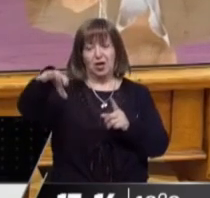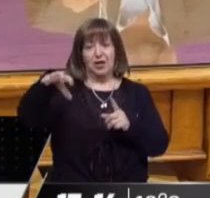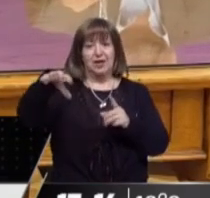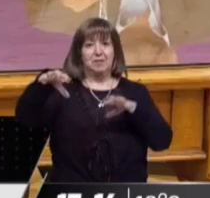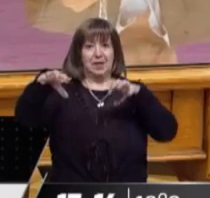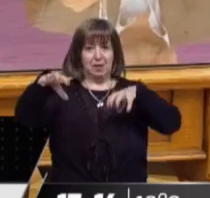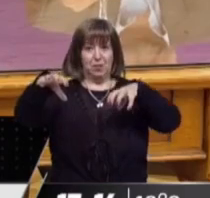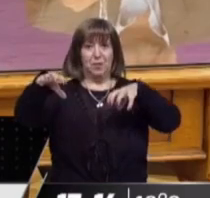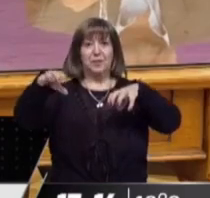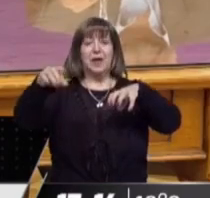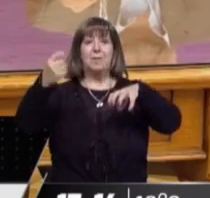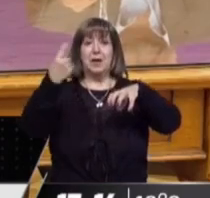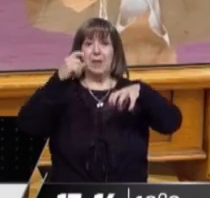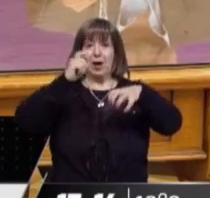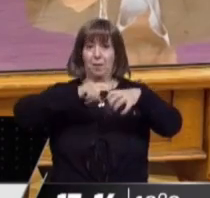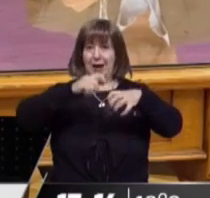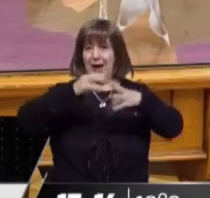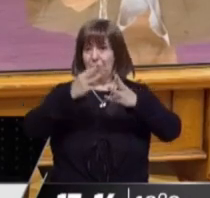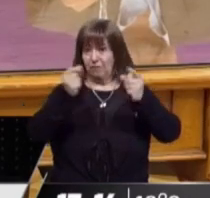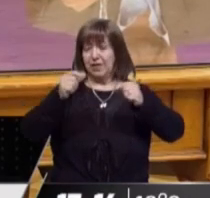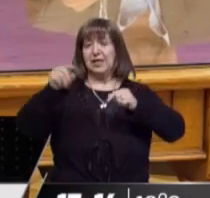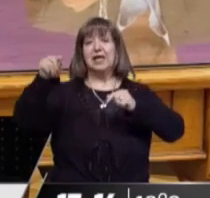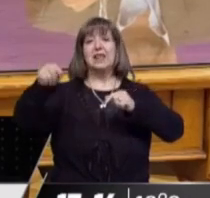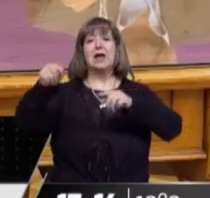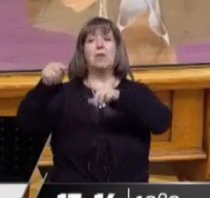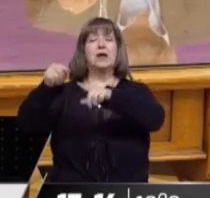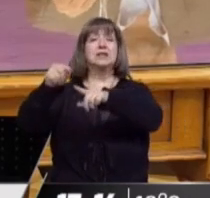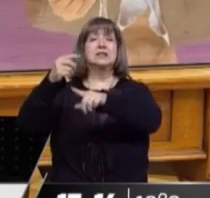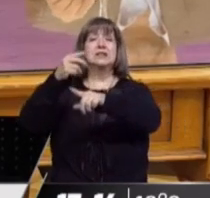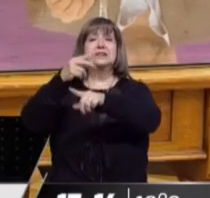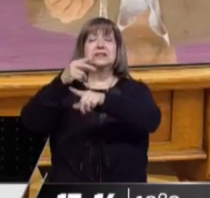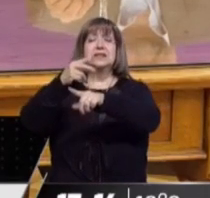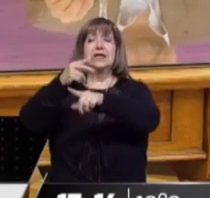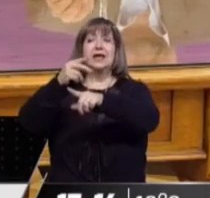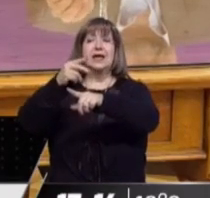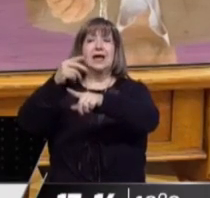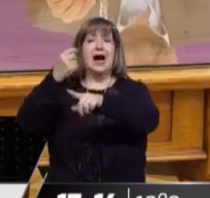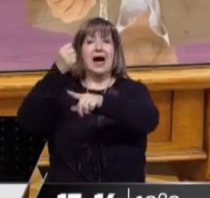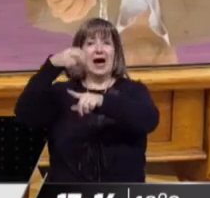inversiones específicas. No es solo el número de 250 millones de dólares